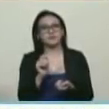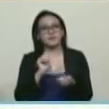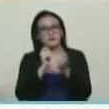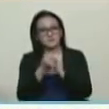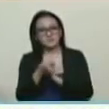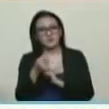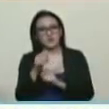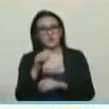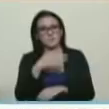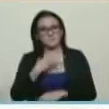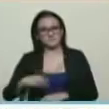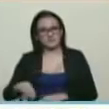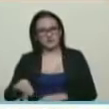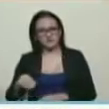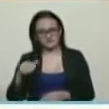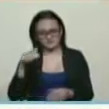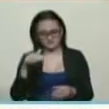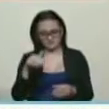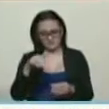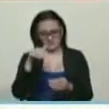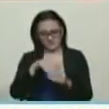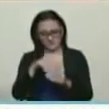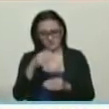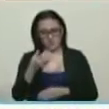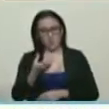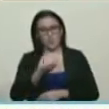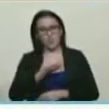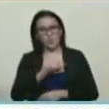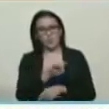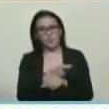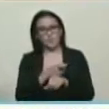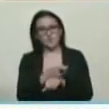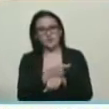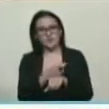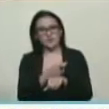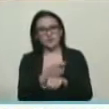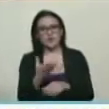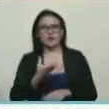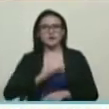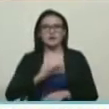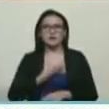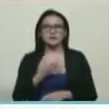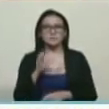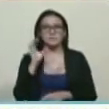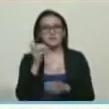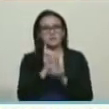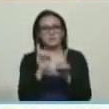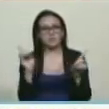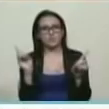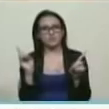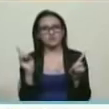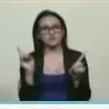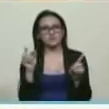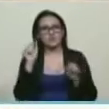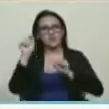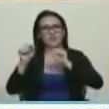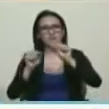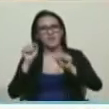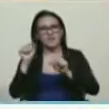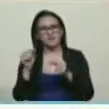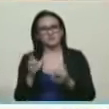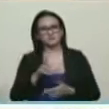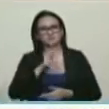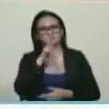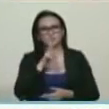Estado, elecciones de gobernadores, de alcaldes, un país democrático que ha querido ser señalado en el mundo de manera